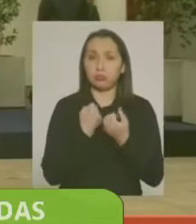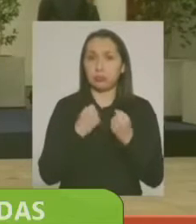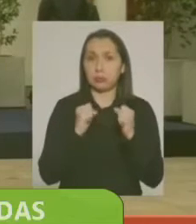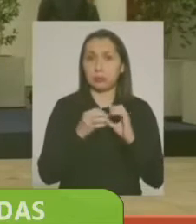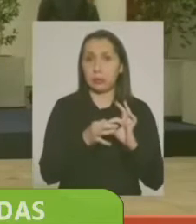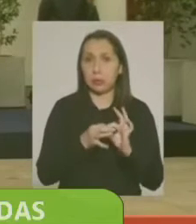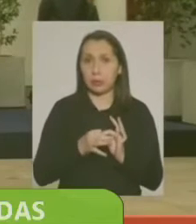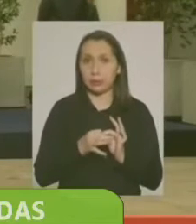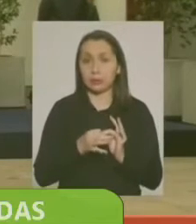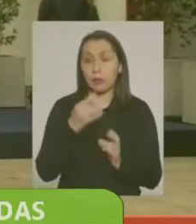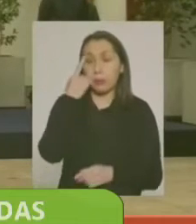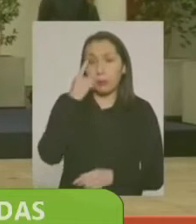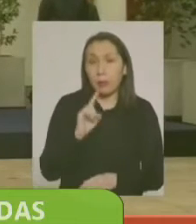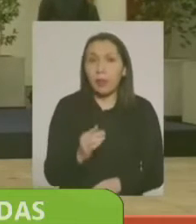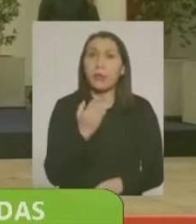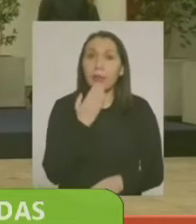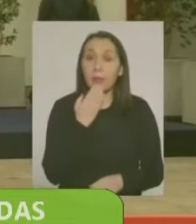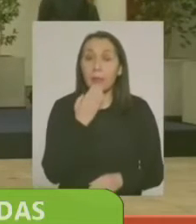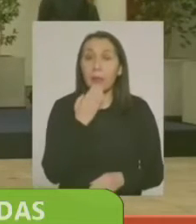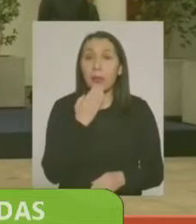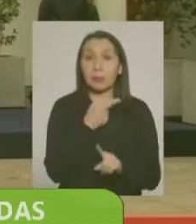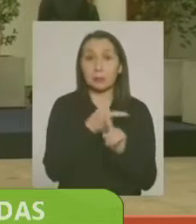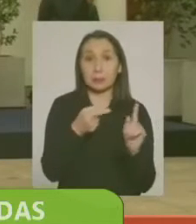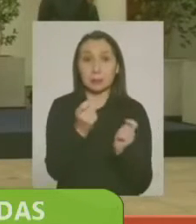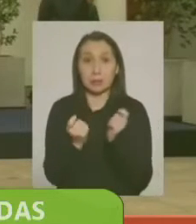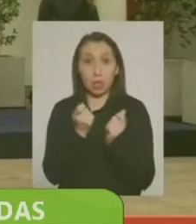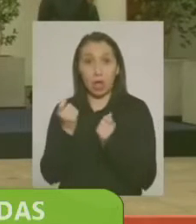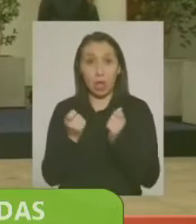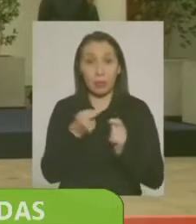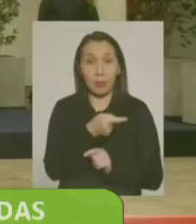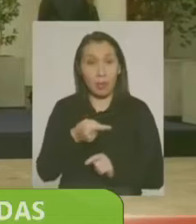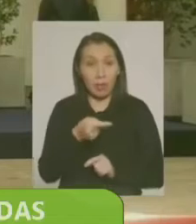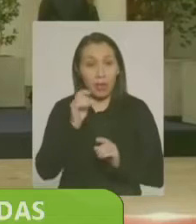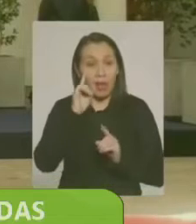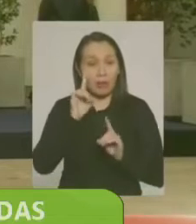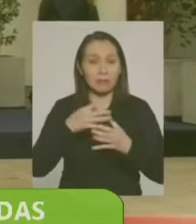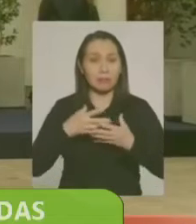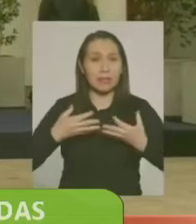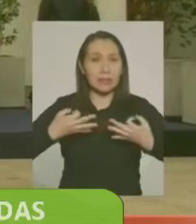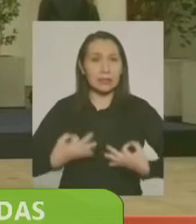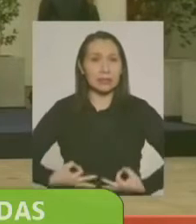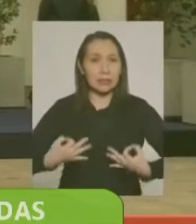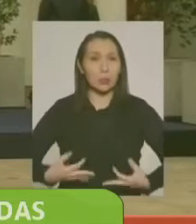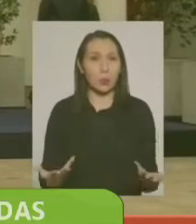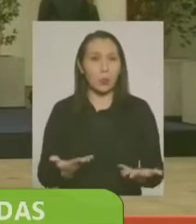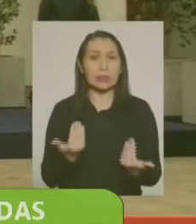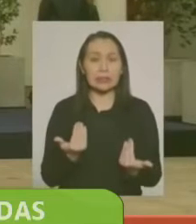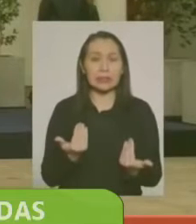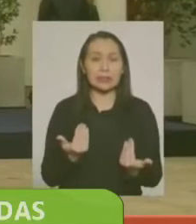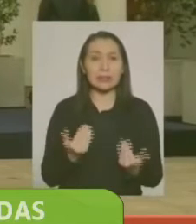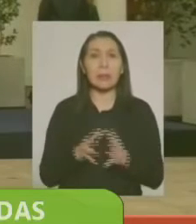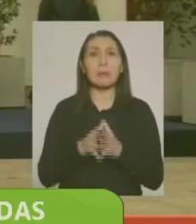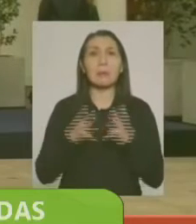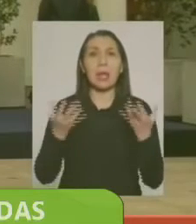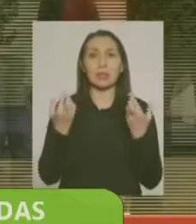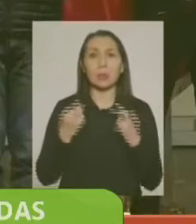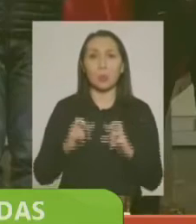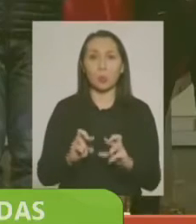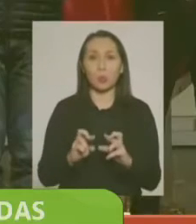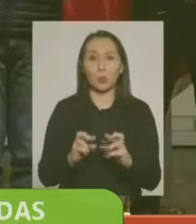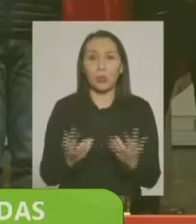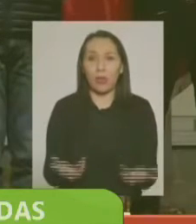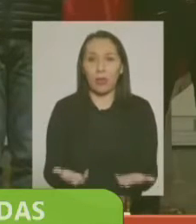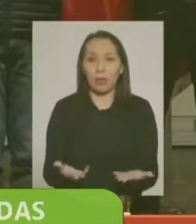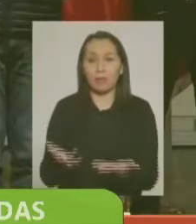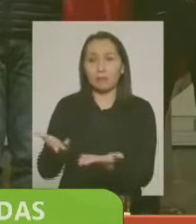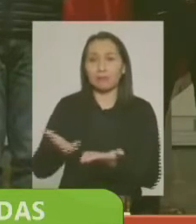estudiar. Sobre esos cuatro pilares se construye esta iniciativa y podemos ir conversando de cada una de estas. No sé si les parece que vayamos